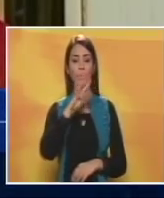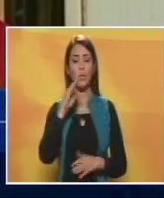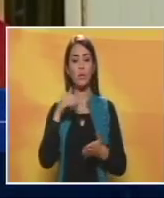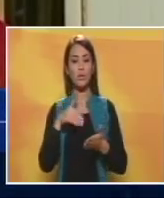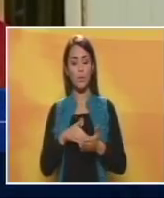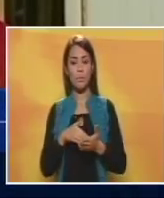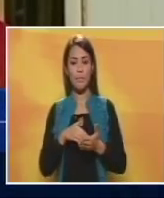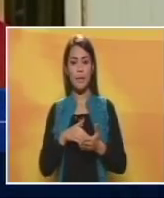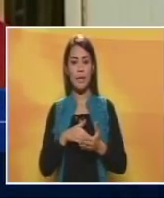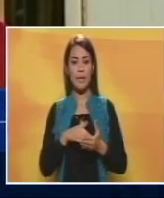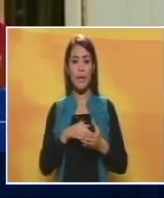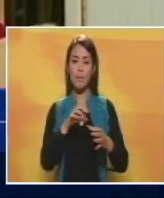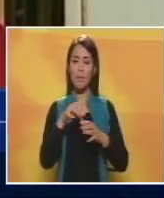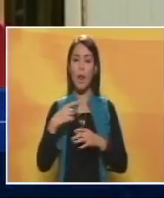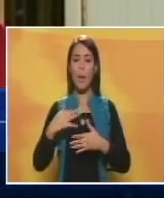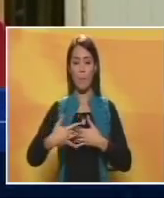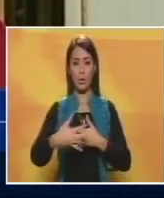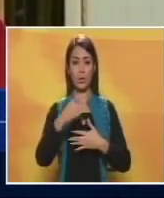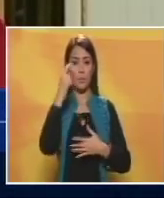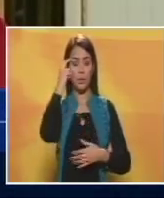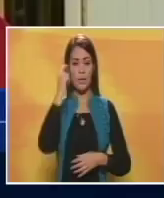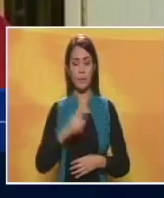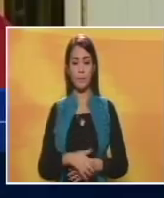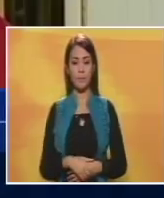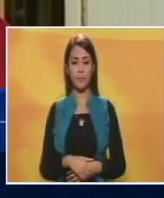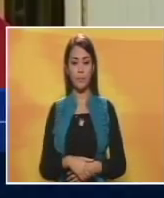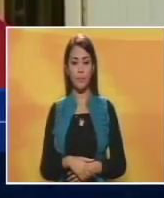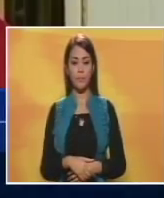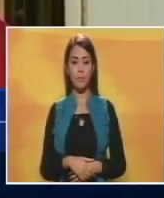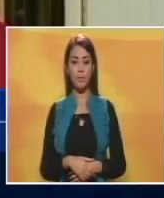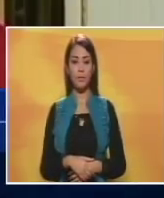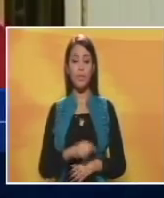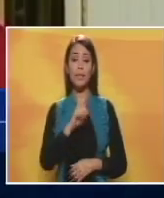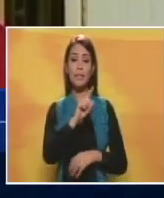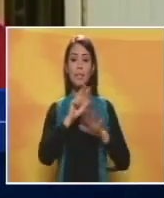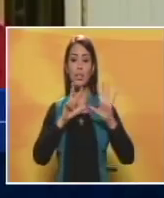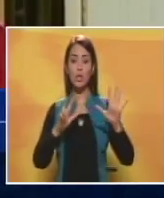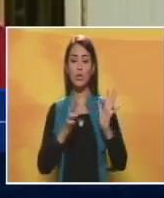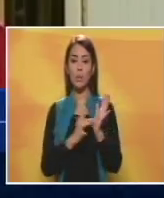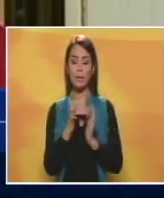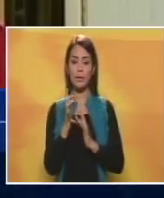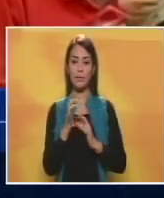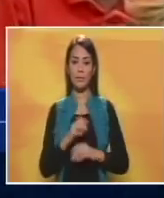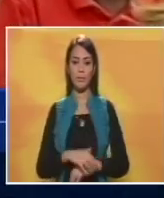44.000 hectáreas en los próximos días, el 18 de abril.